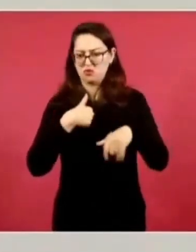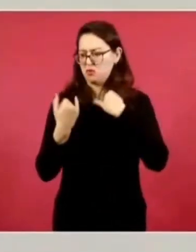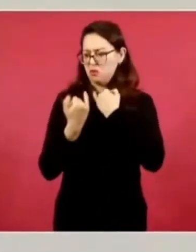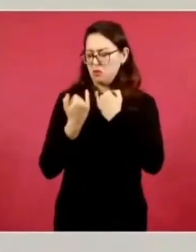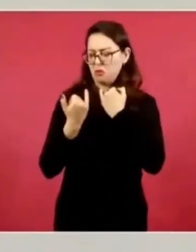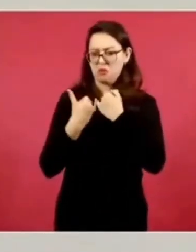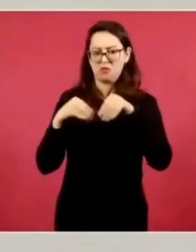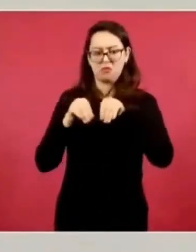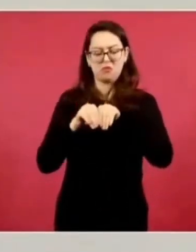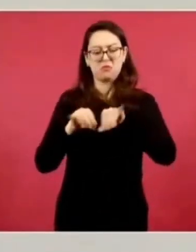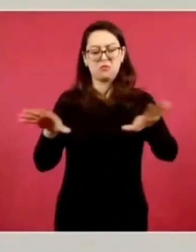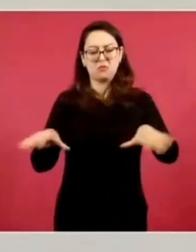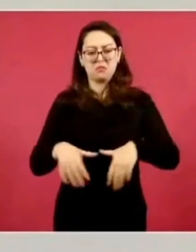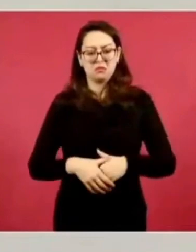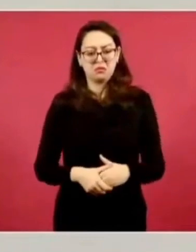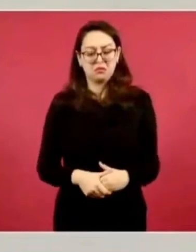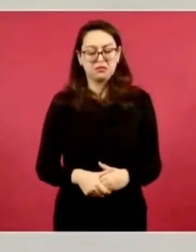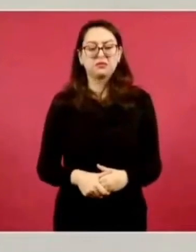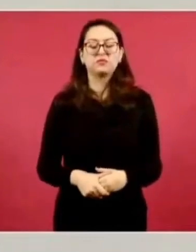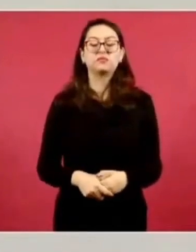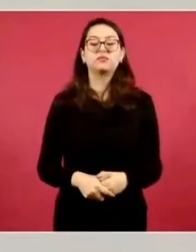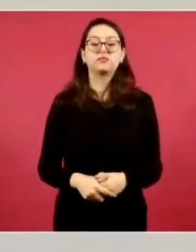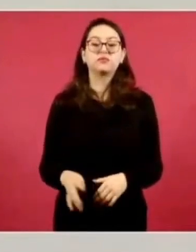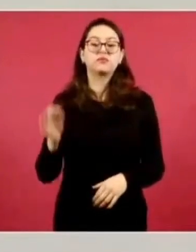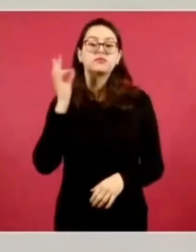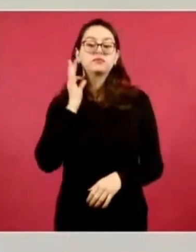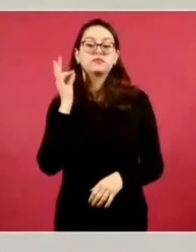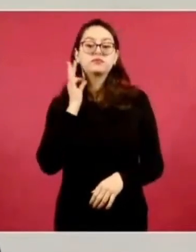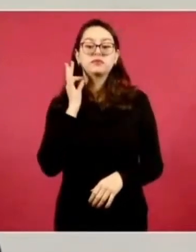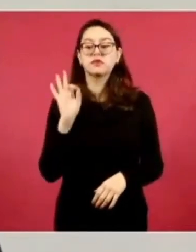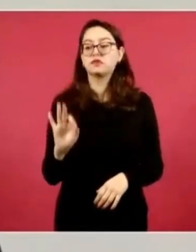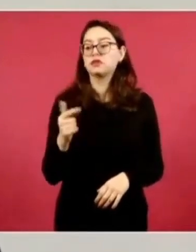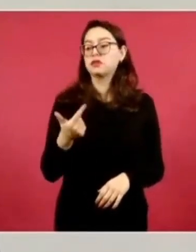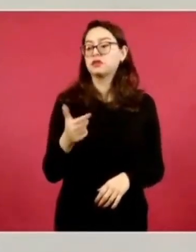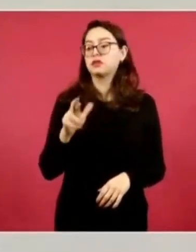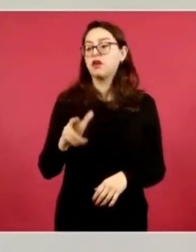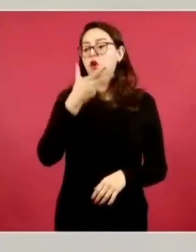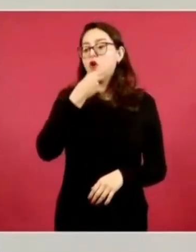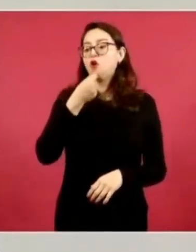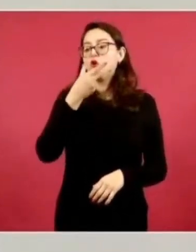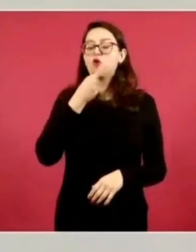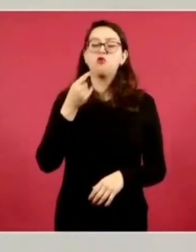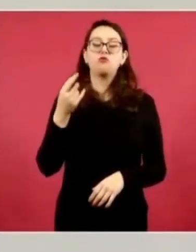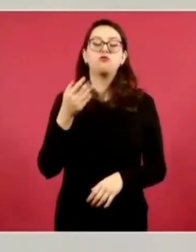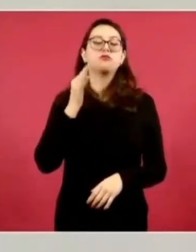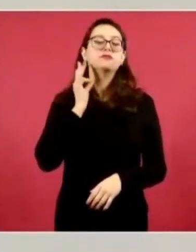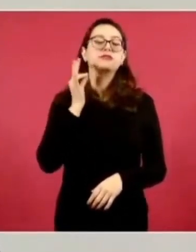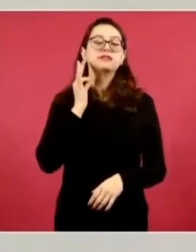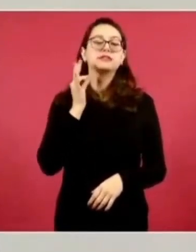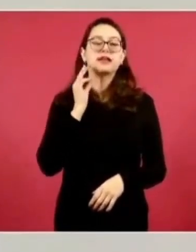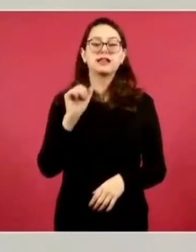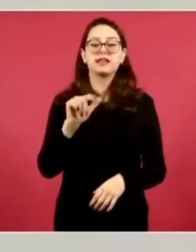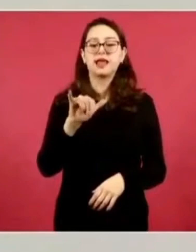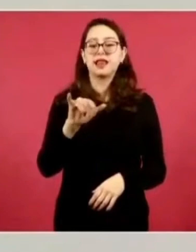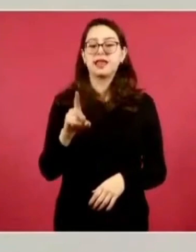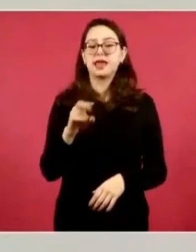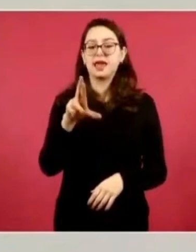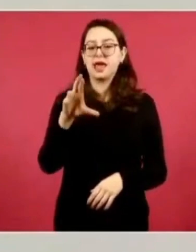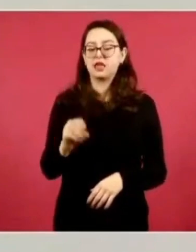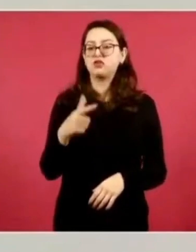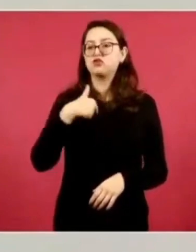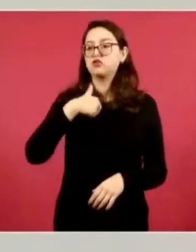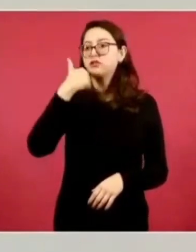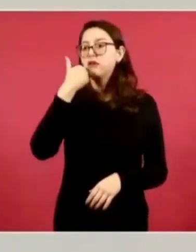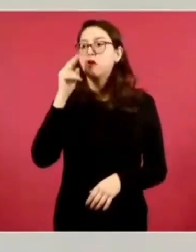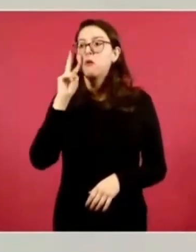yo le diría también desde aquí al fiscal general de la República, Alejandro Gertz Manero: yo lo único que quiero es acceso a mi carpeta.